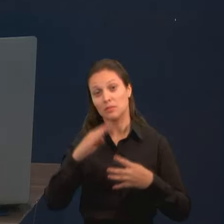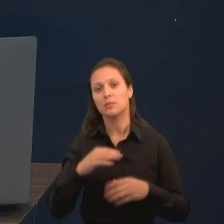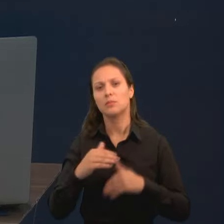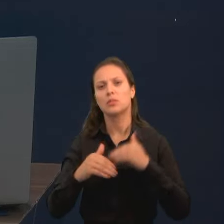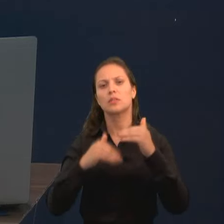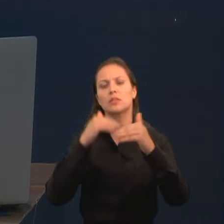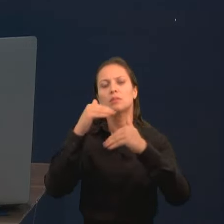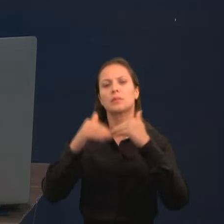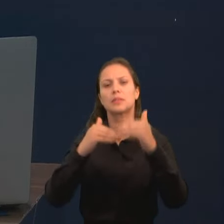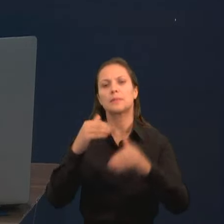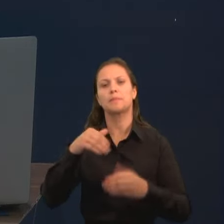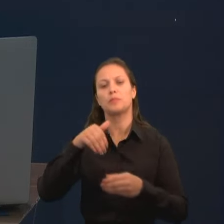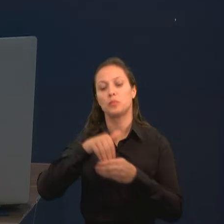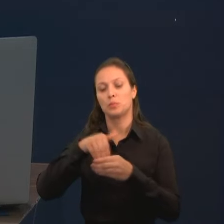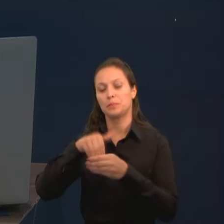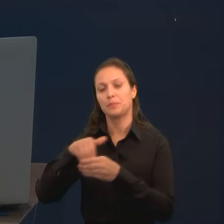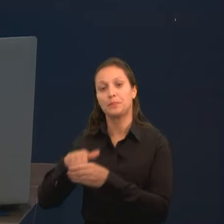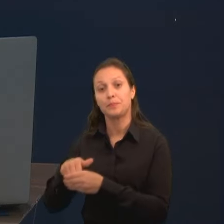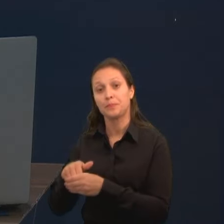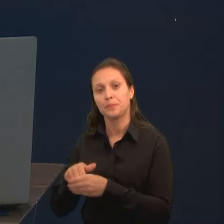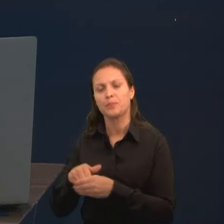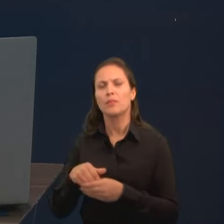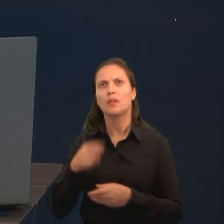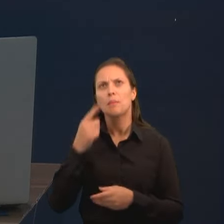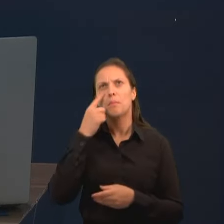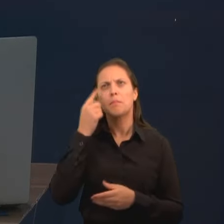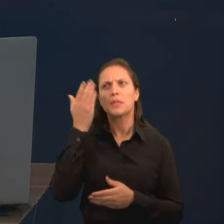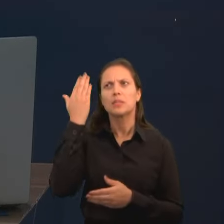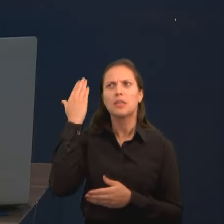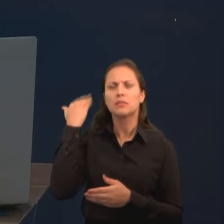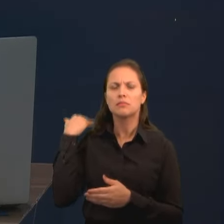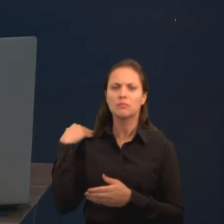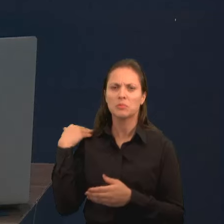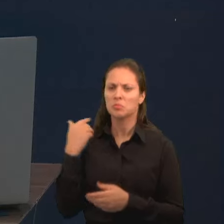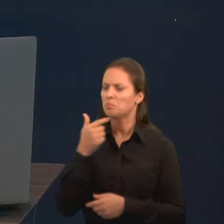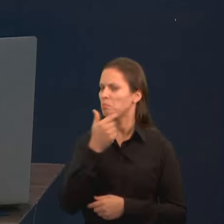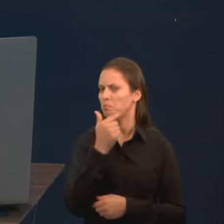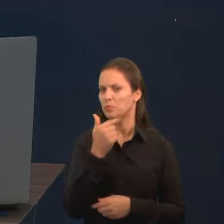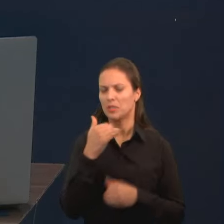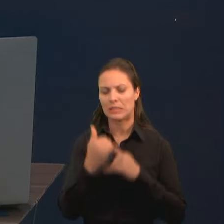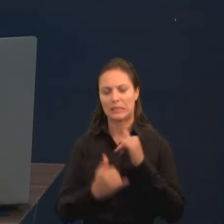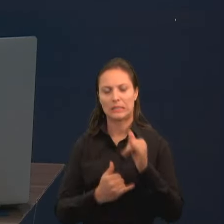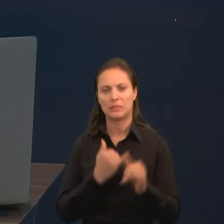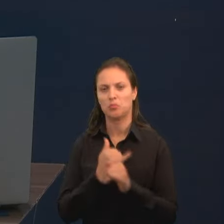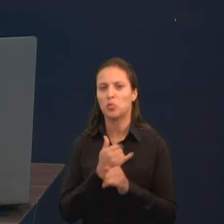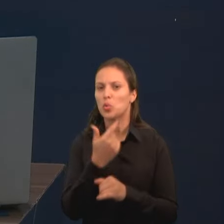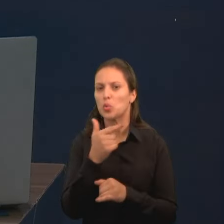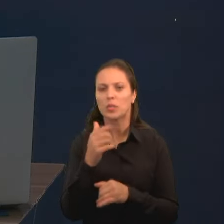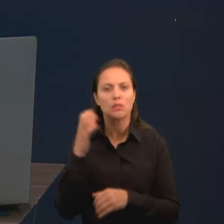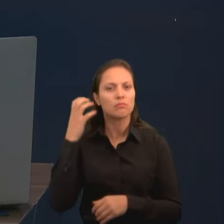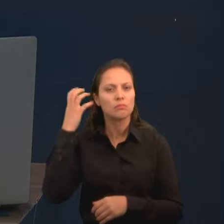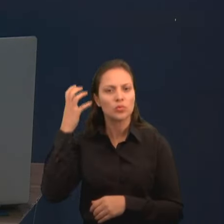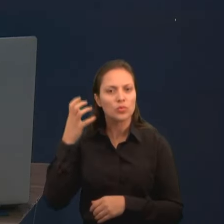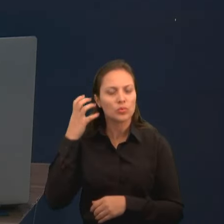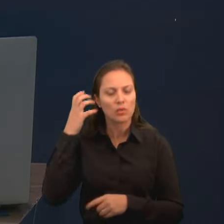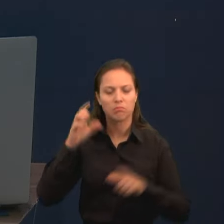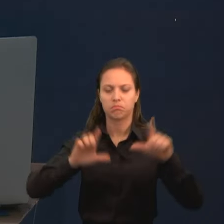demarcados en el proceso electoral. Si vemos al inicio, cuando no teníamos internet, no teníamos radio y